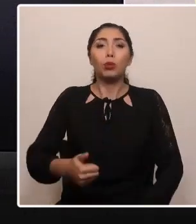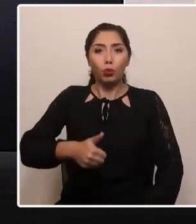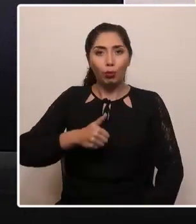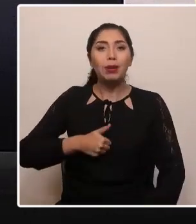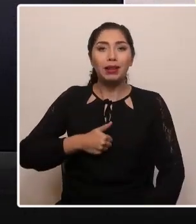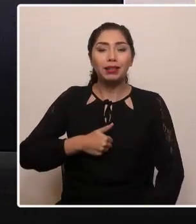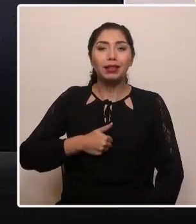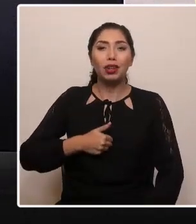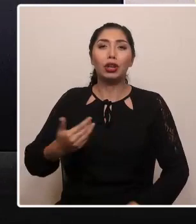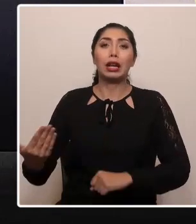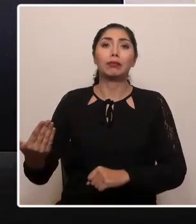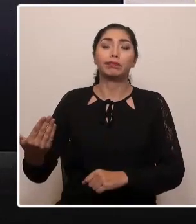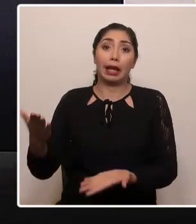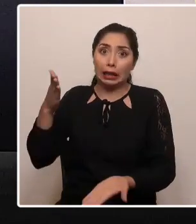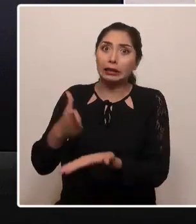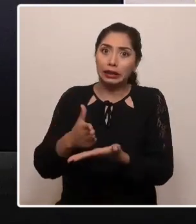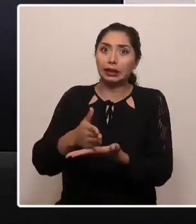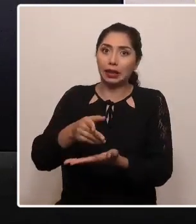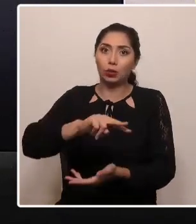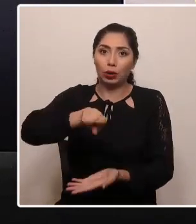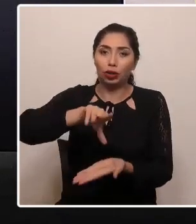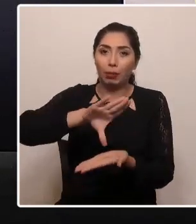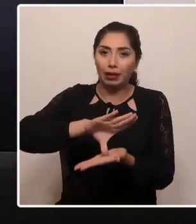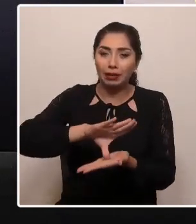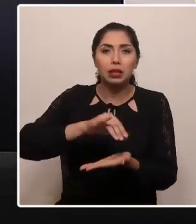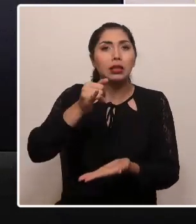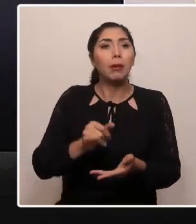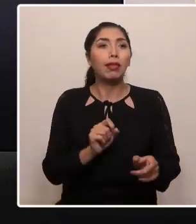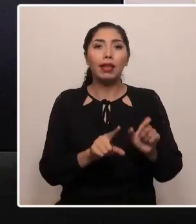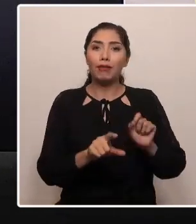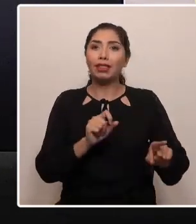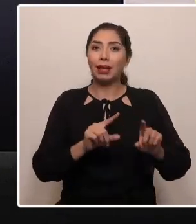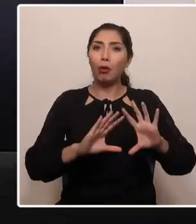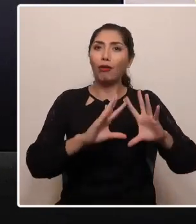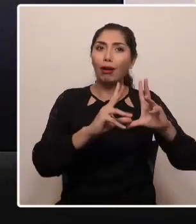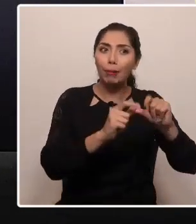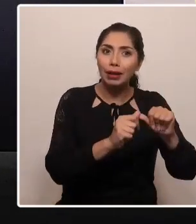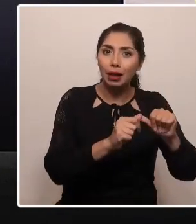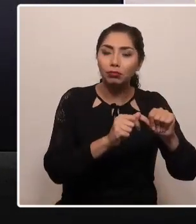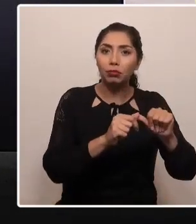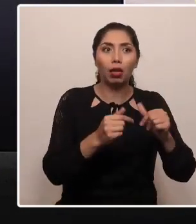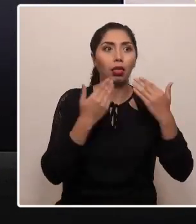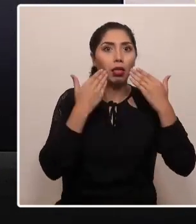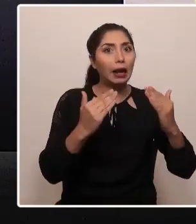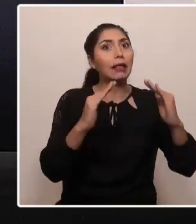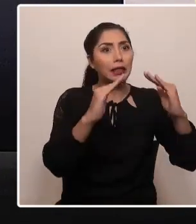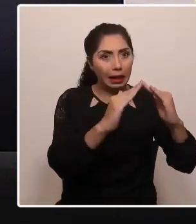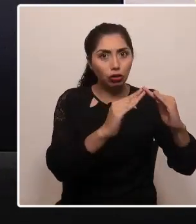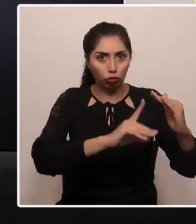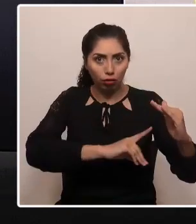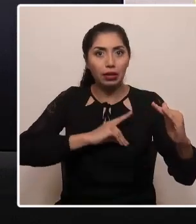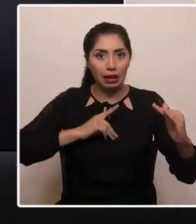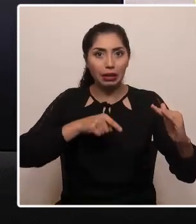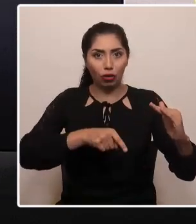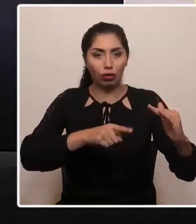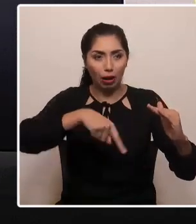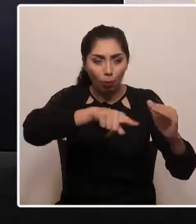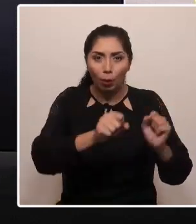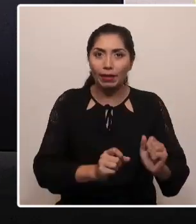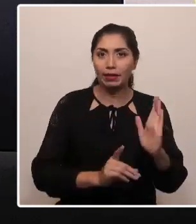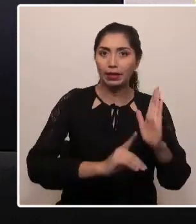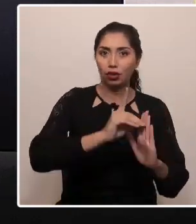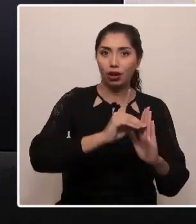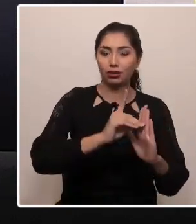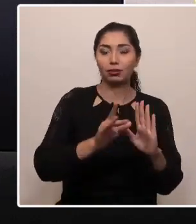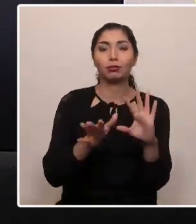país, tanto que defendemos a la familia, proveamos a las familias un techo digno donde vivir y desarrollarse. Eso es lo que esperamos. Muchas